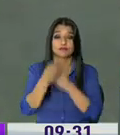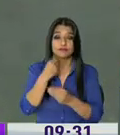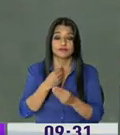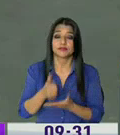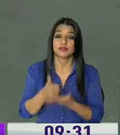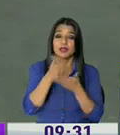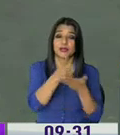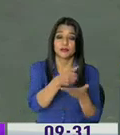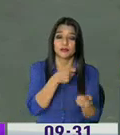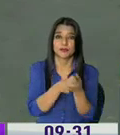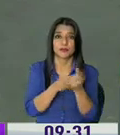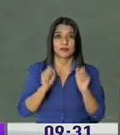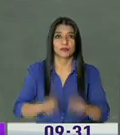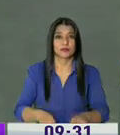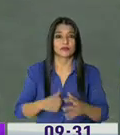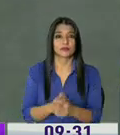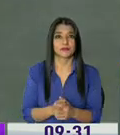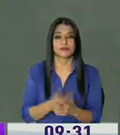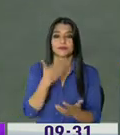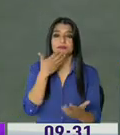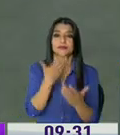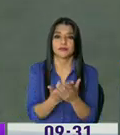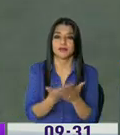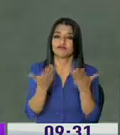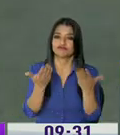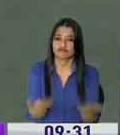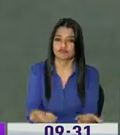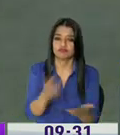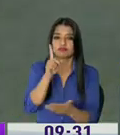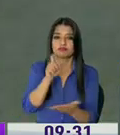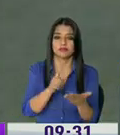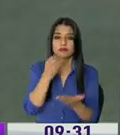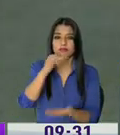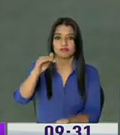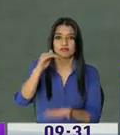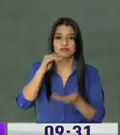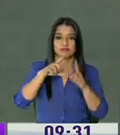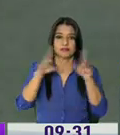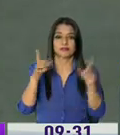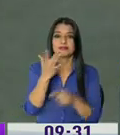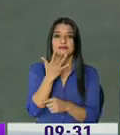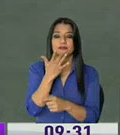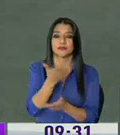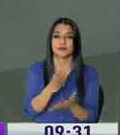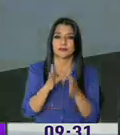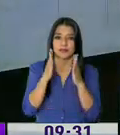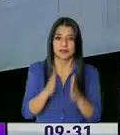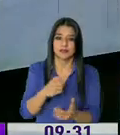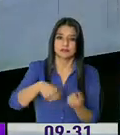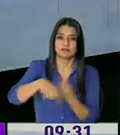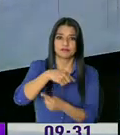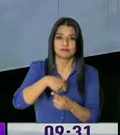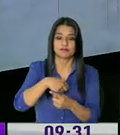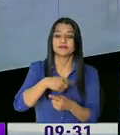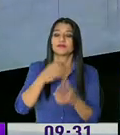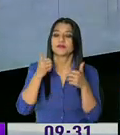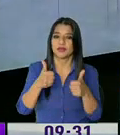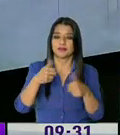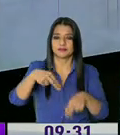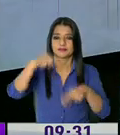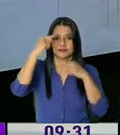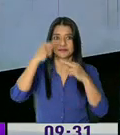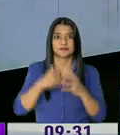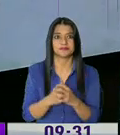nosotros, de nuestra ayuda. Eternamente agradecidos con estos 1,000 kits de Corporación Favorita. Robert, regresamos contigo con esta excelente